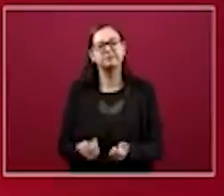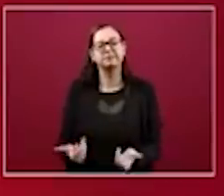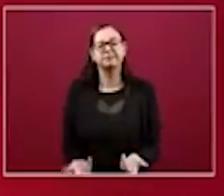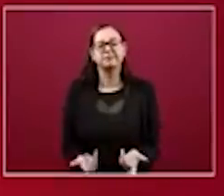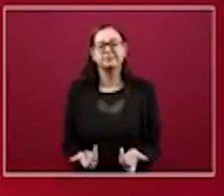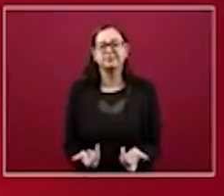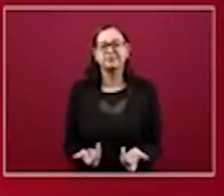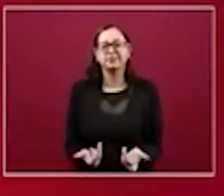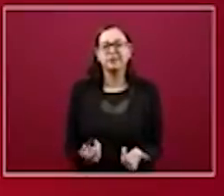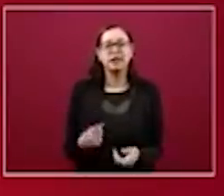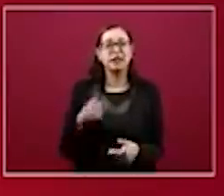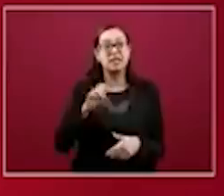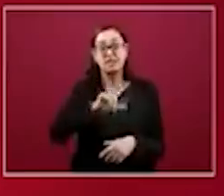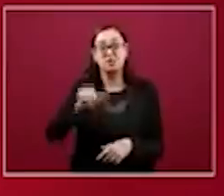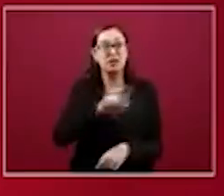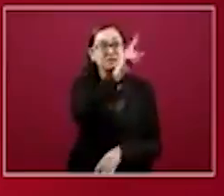convenios especiales